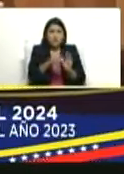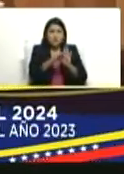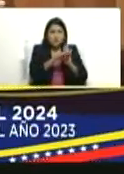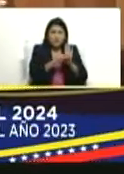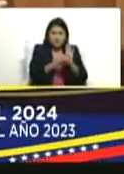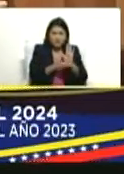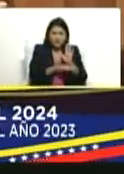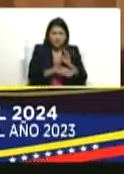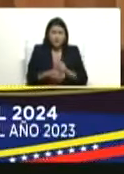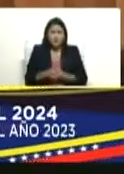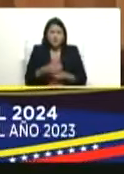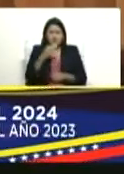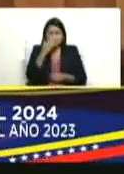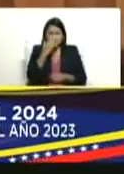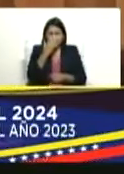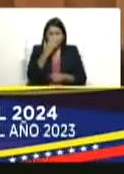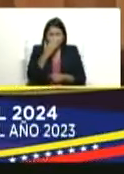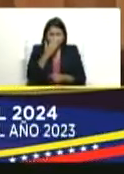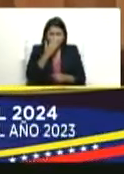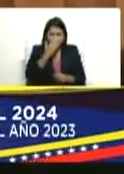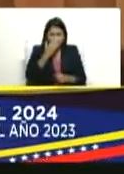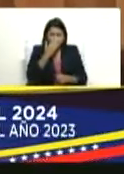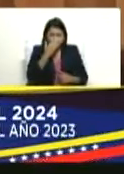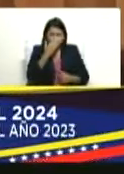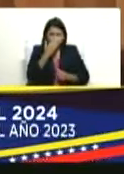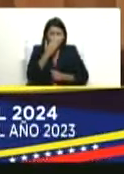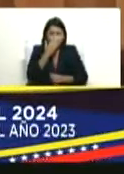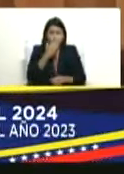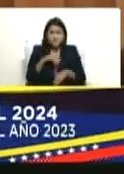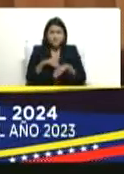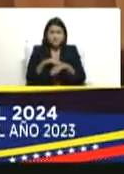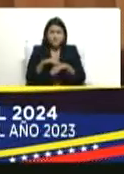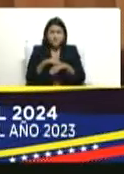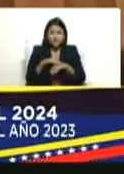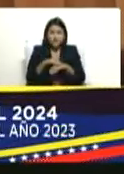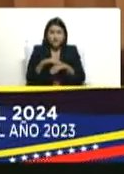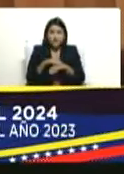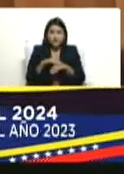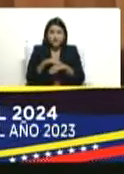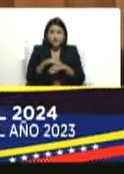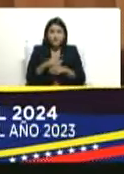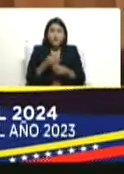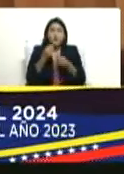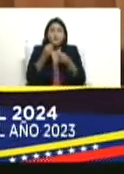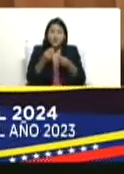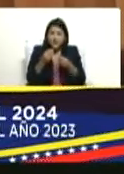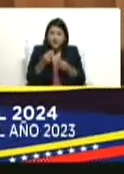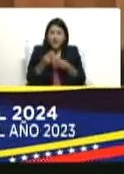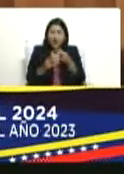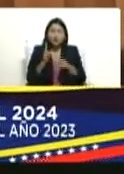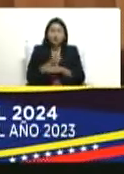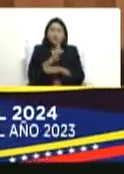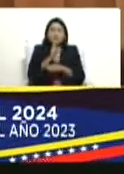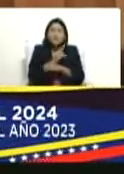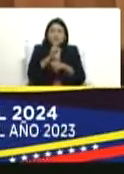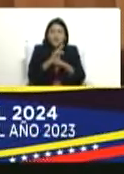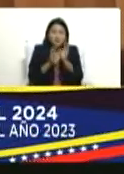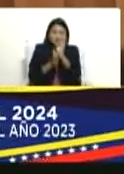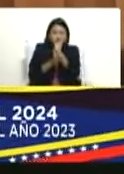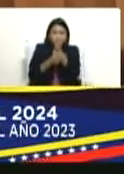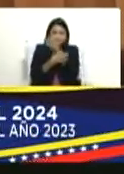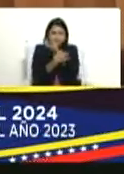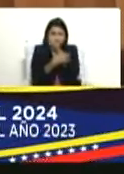correspondiente con estas ideas para el uso masivo de los brazaletes electrónicos para